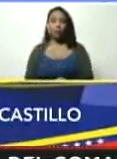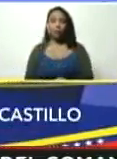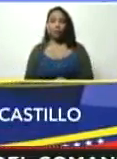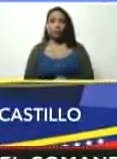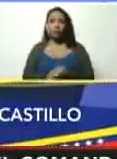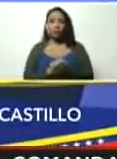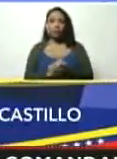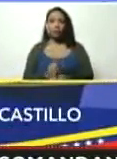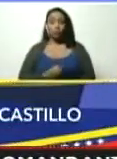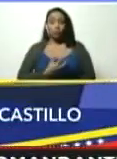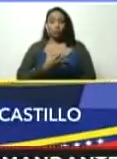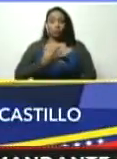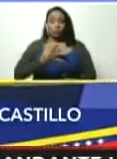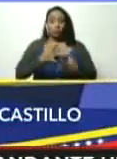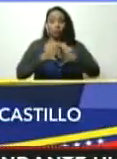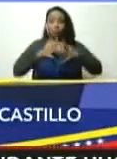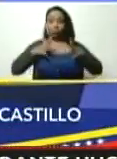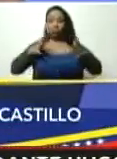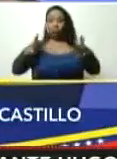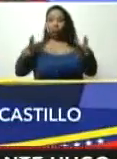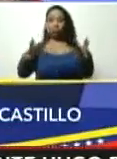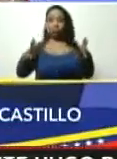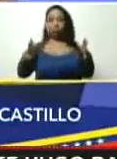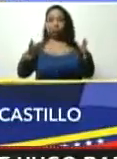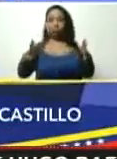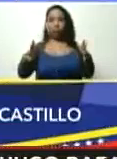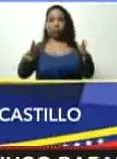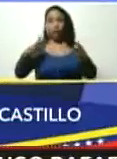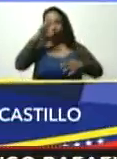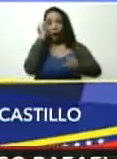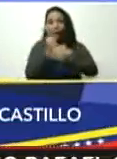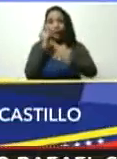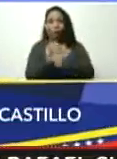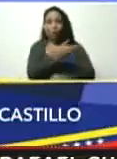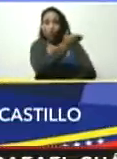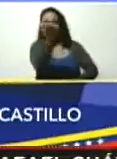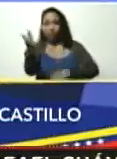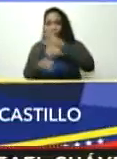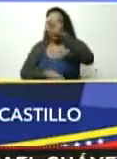engrandece la gesta que ustedes han cumplido,